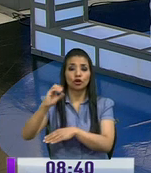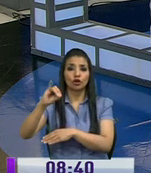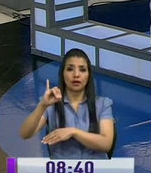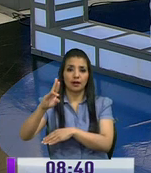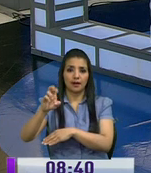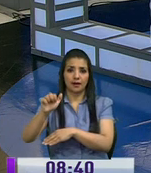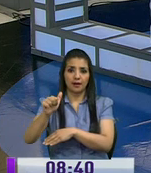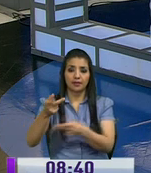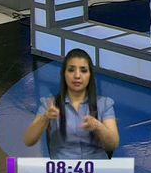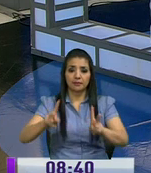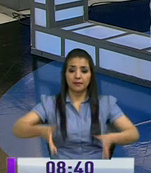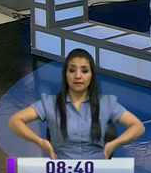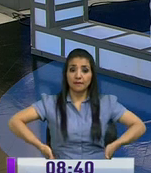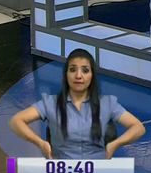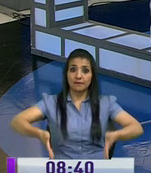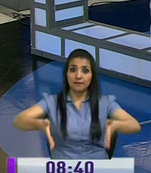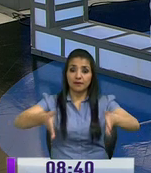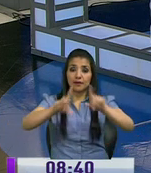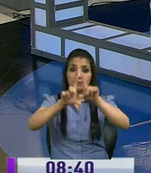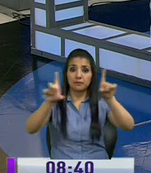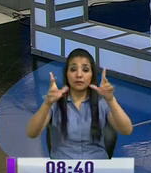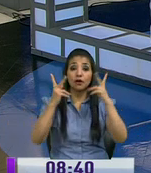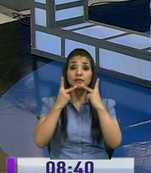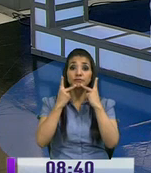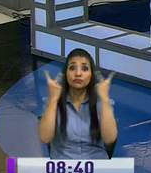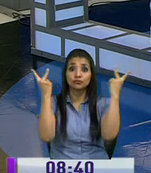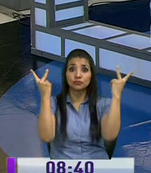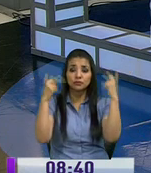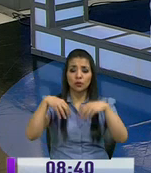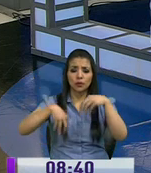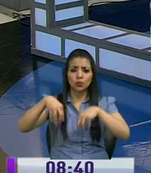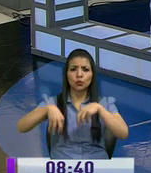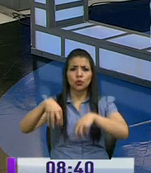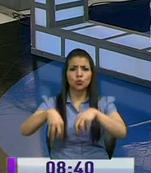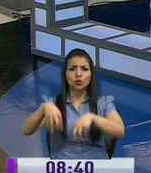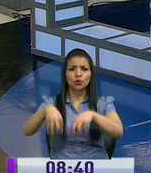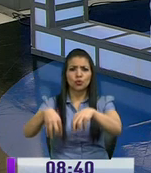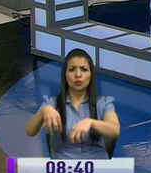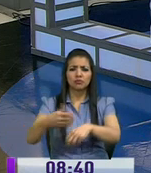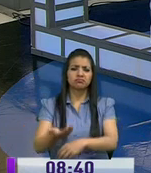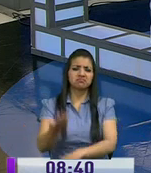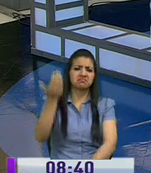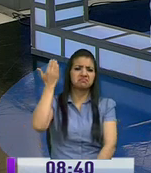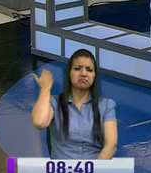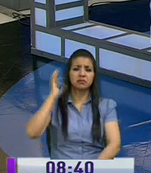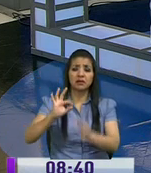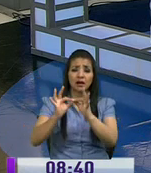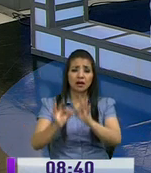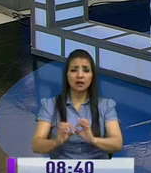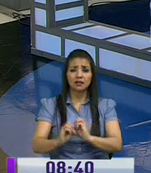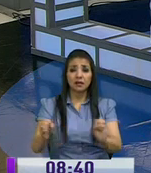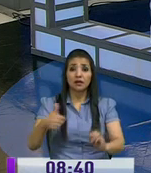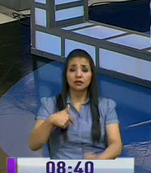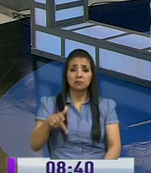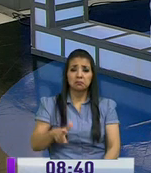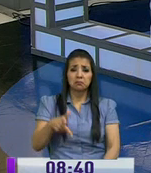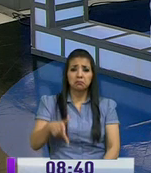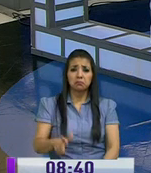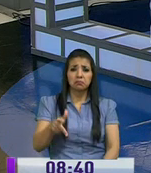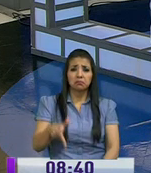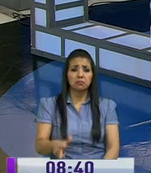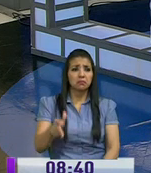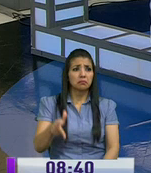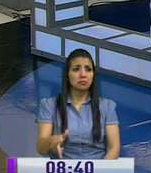Además, la vía para la empresa de obras públicas llena de huecos. Hace 1000 años que no han pasado por ahí. Pasé llena de huecos. O sea,